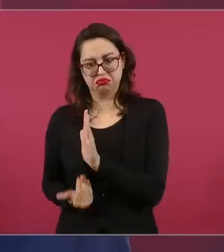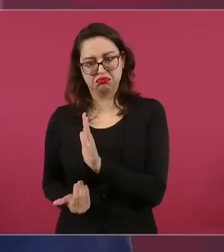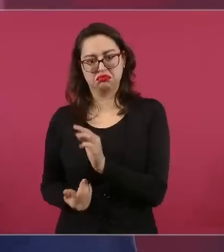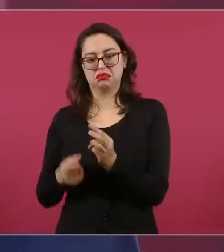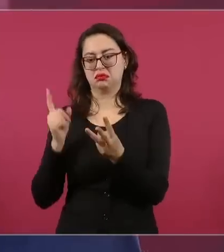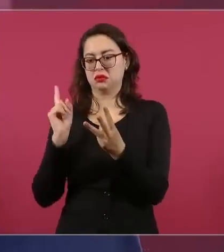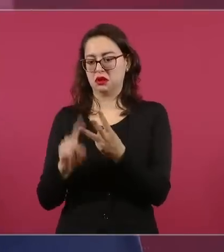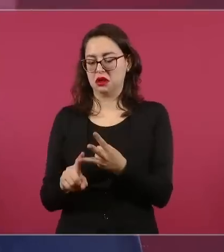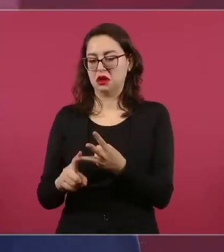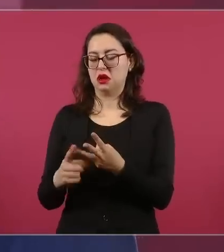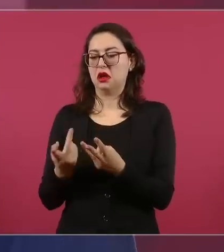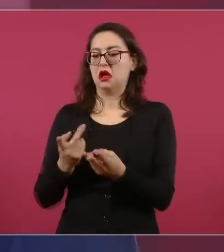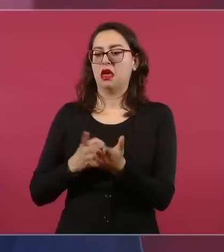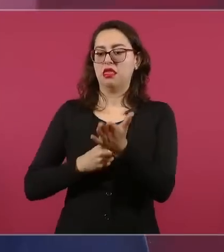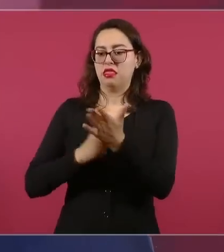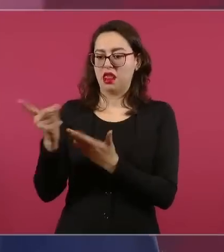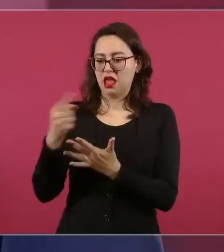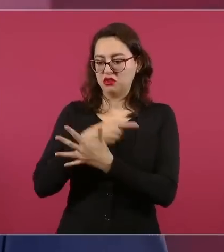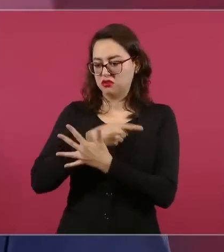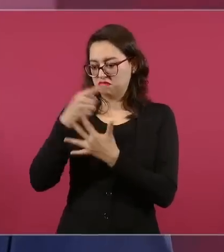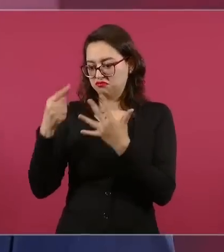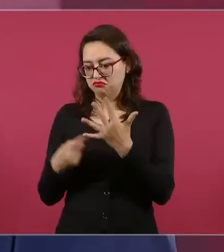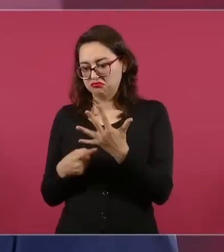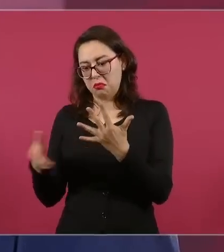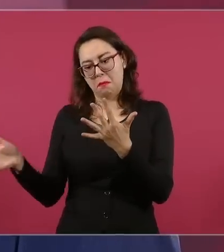quita de prestaciones